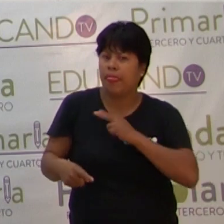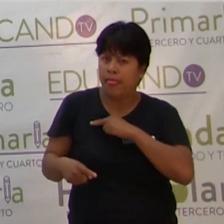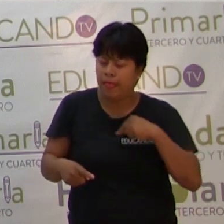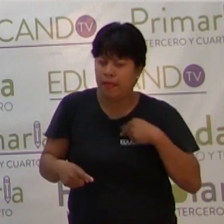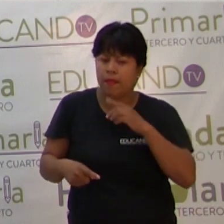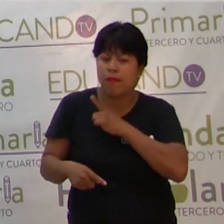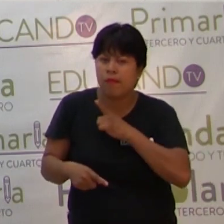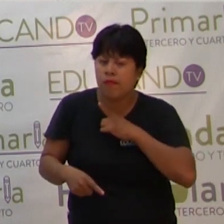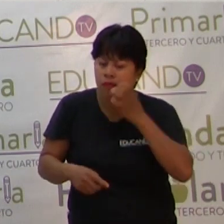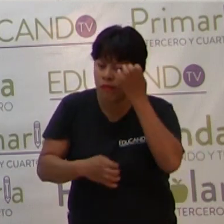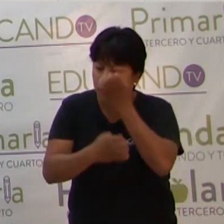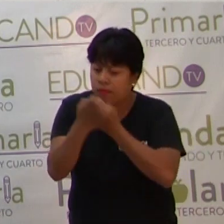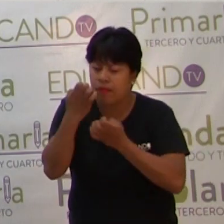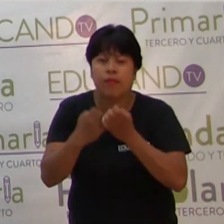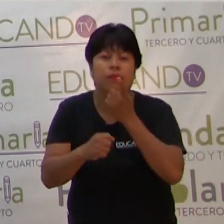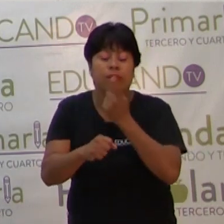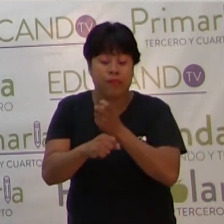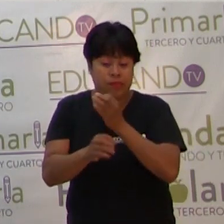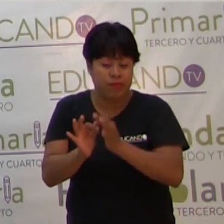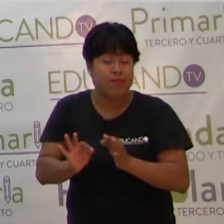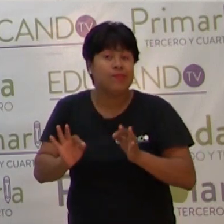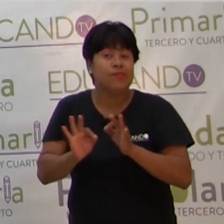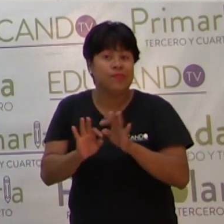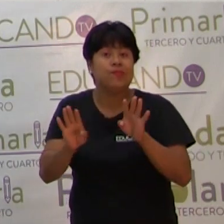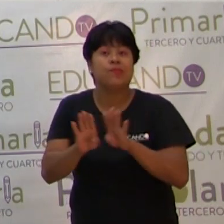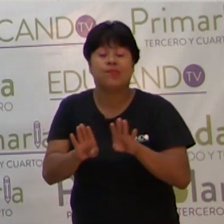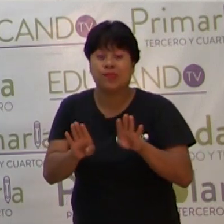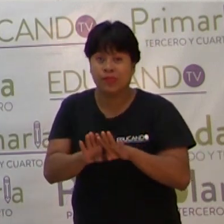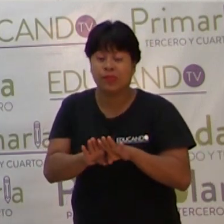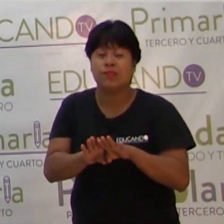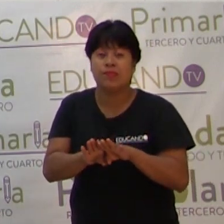De aquí la importancia que tenemos que saber cómo también